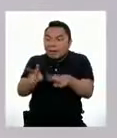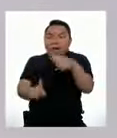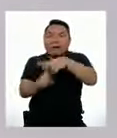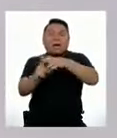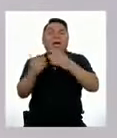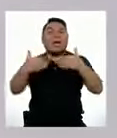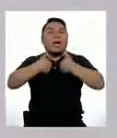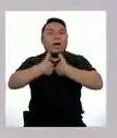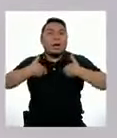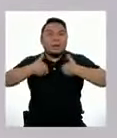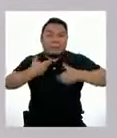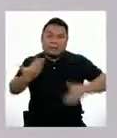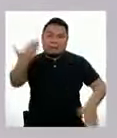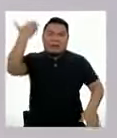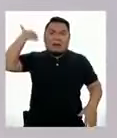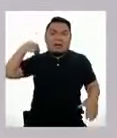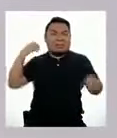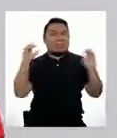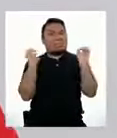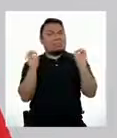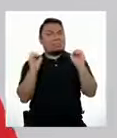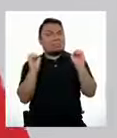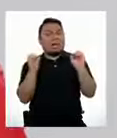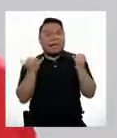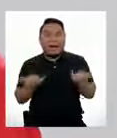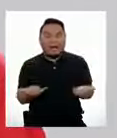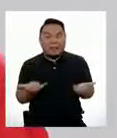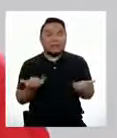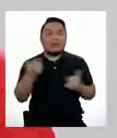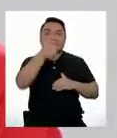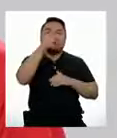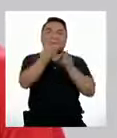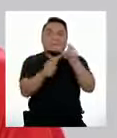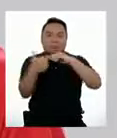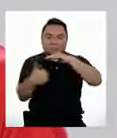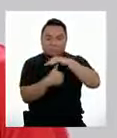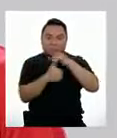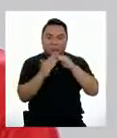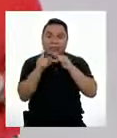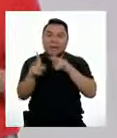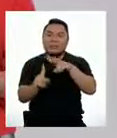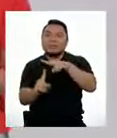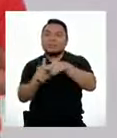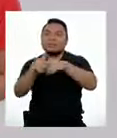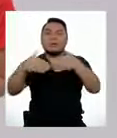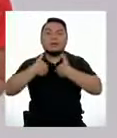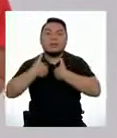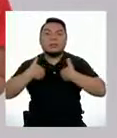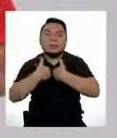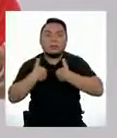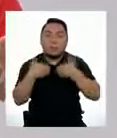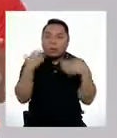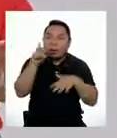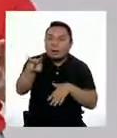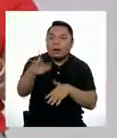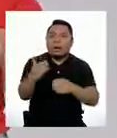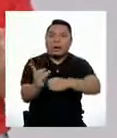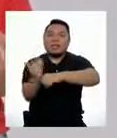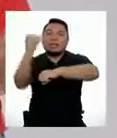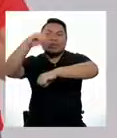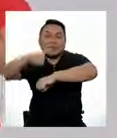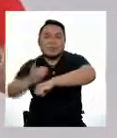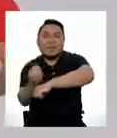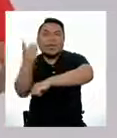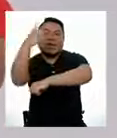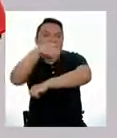aparecer animales que antes de la cuarentena no se veían. Por ejemplo, apariciones de especies de animales en peligro de extinción, delfines